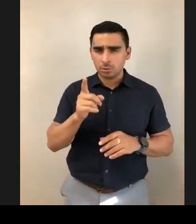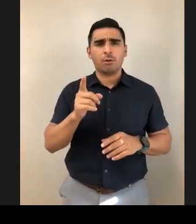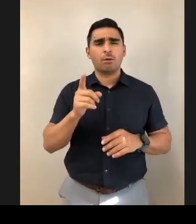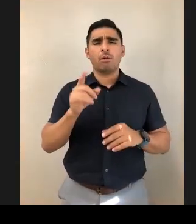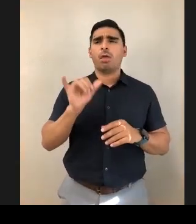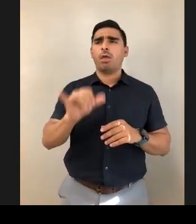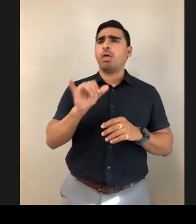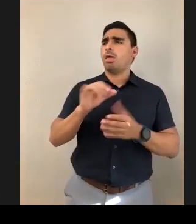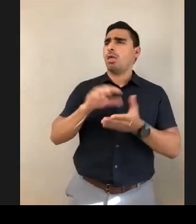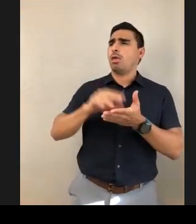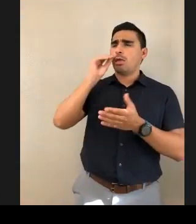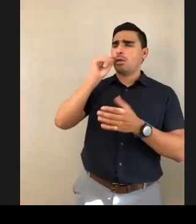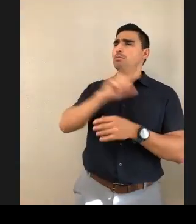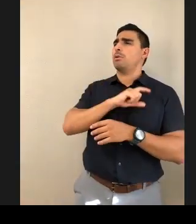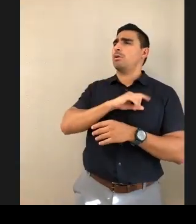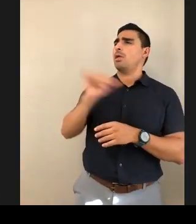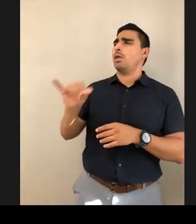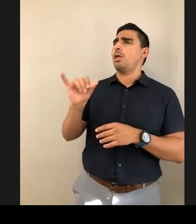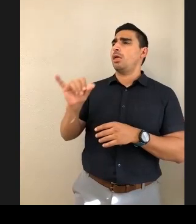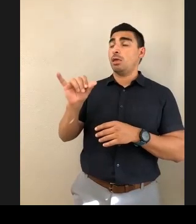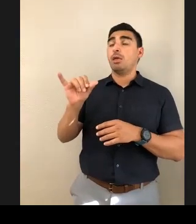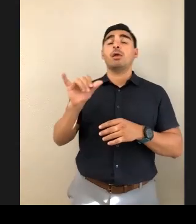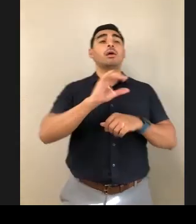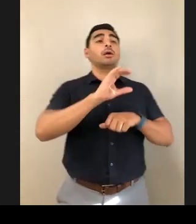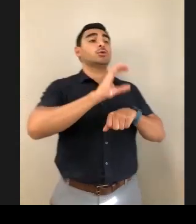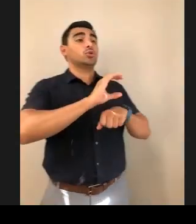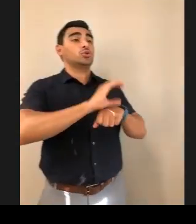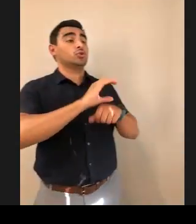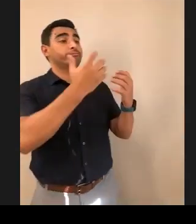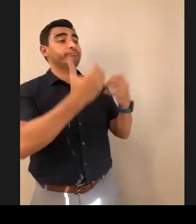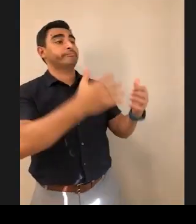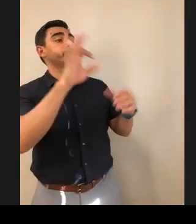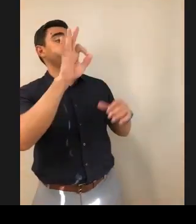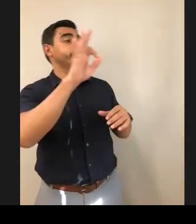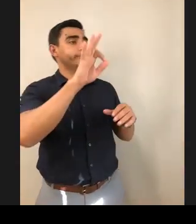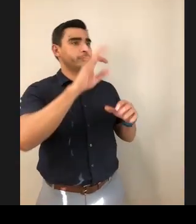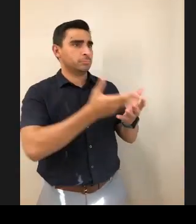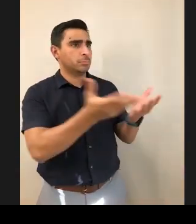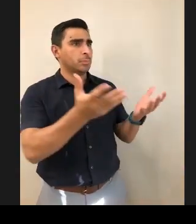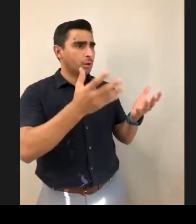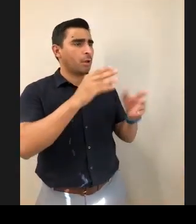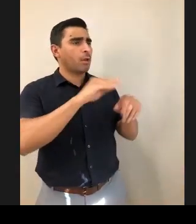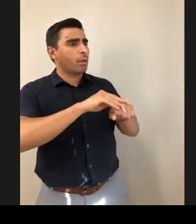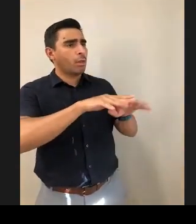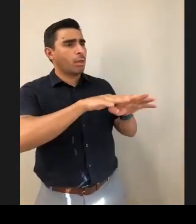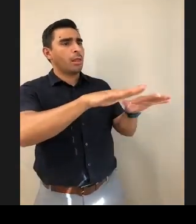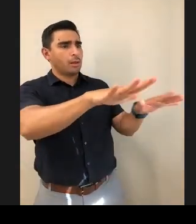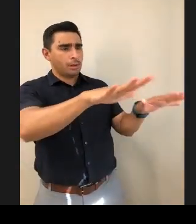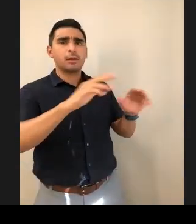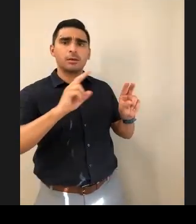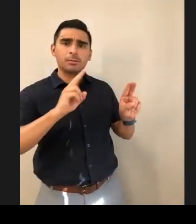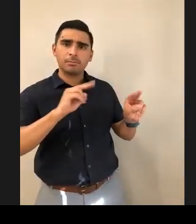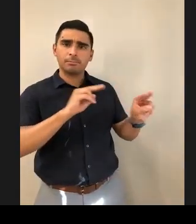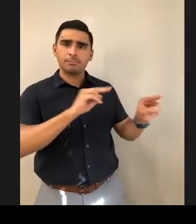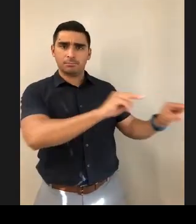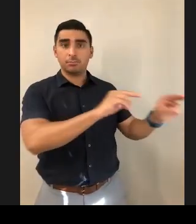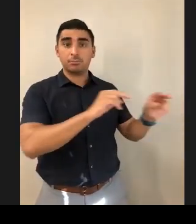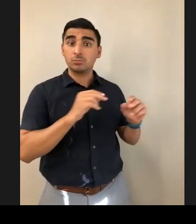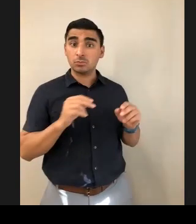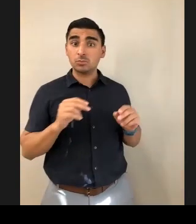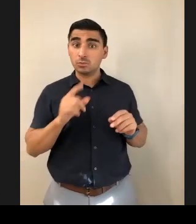cambiar su punto de vista, su manera de pensar. Y eso